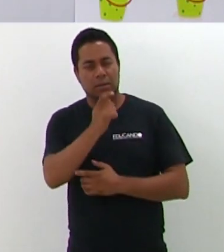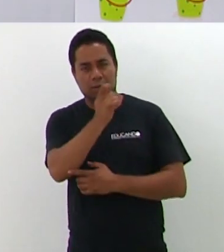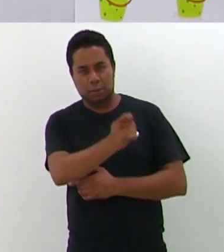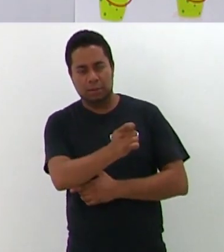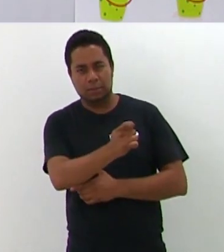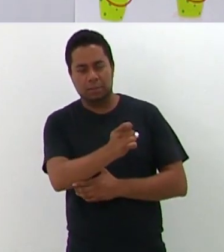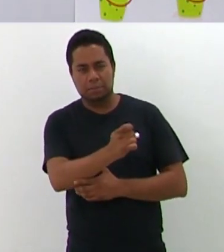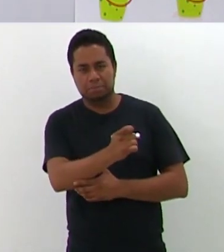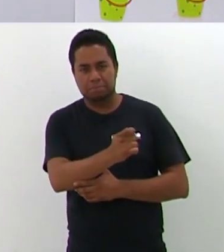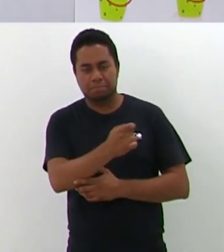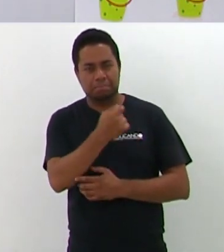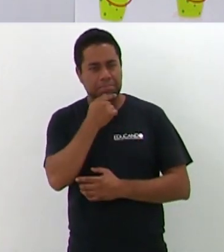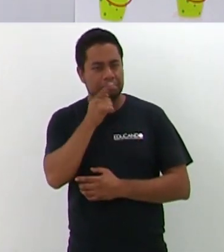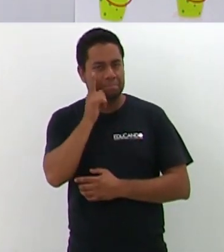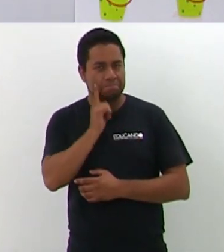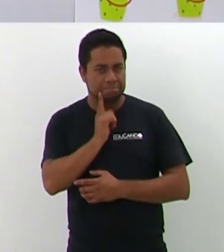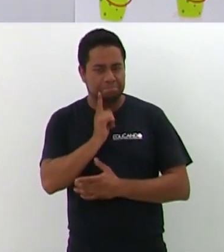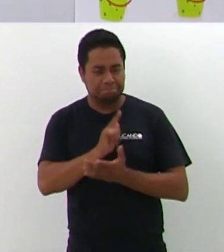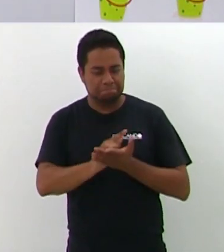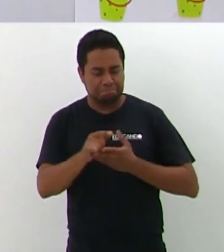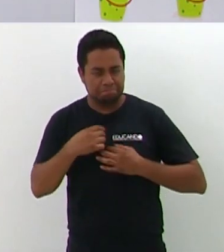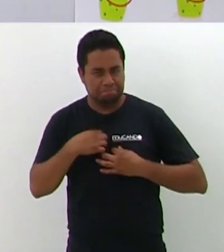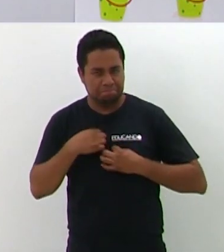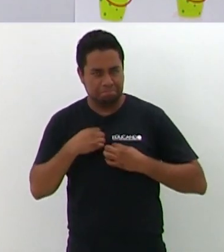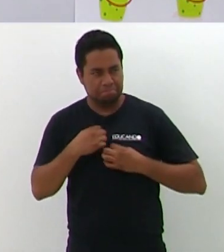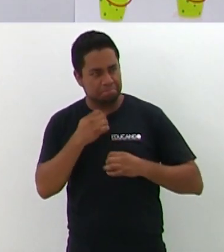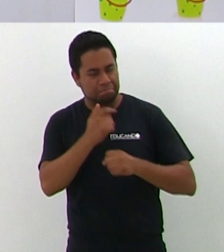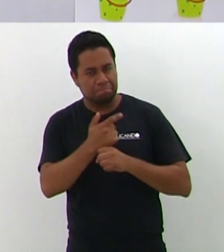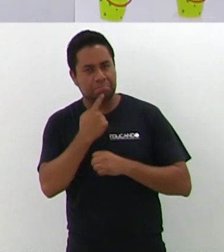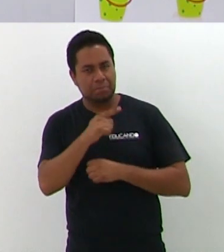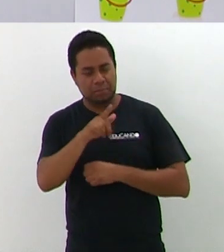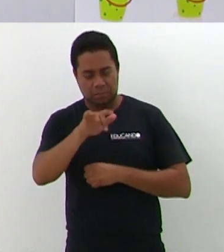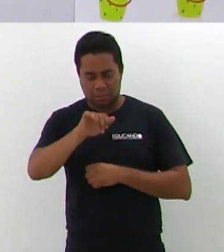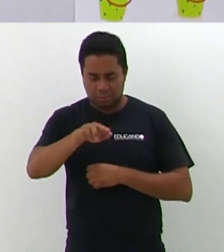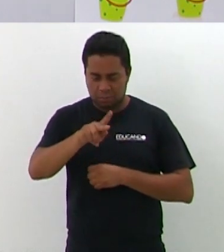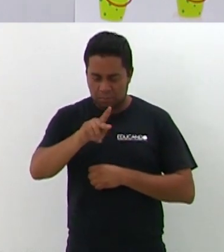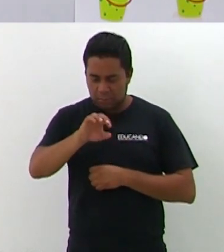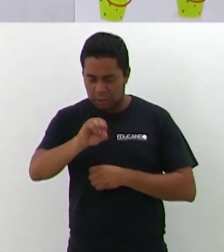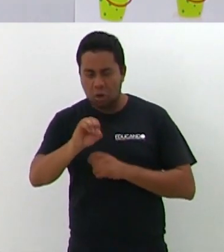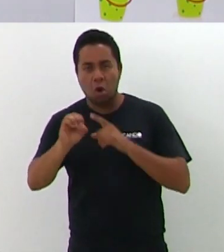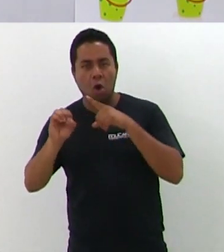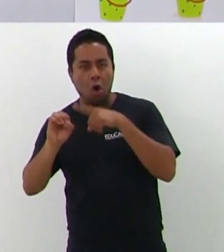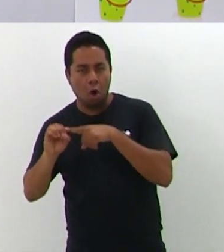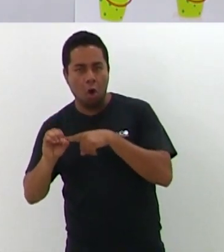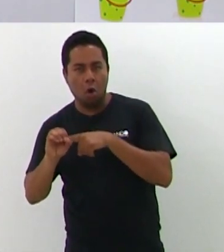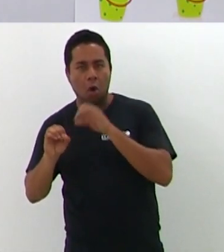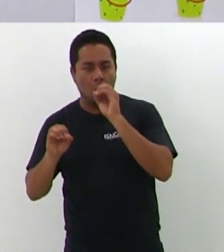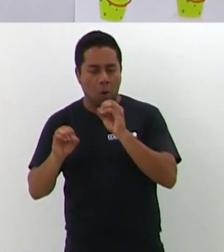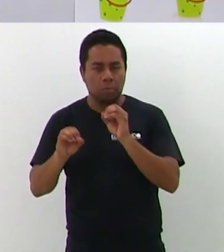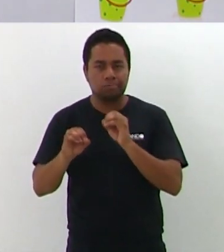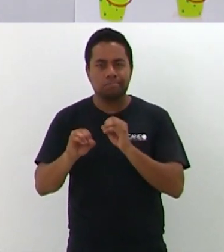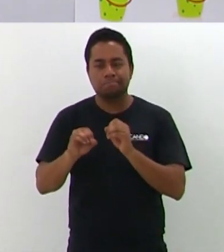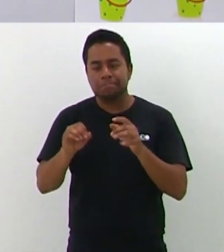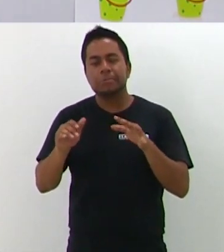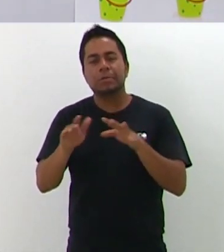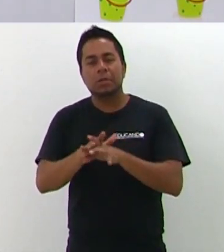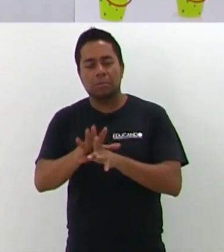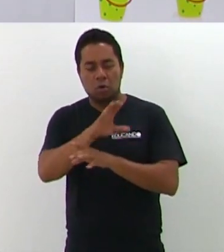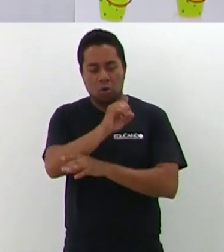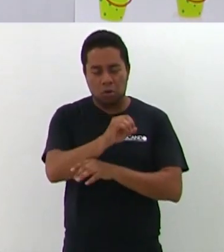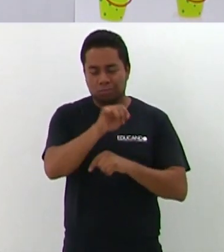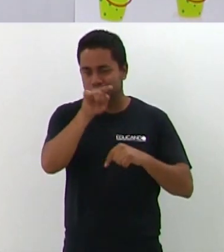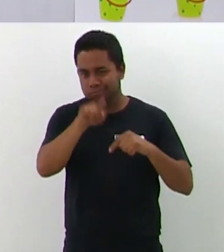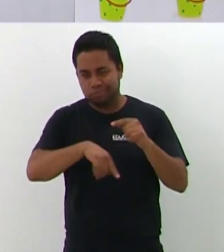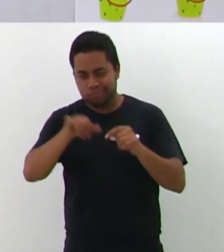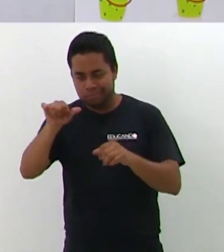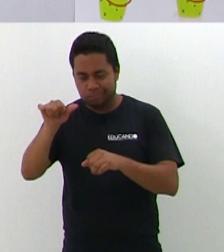bien. La niña está limpia. Si vemos aquí dice limpio, pero tenemos que ponerle una A en lugar de la O